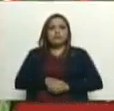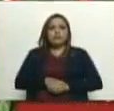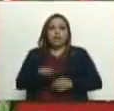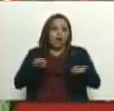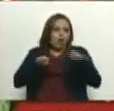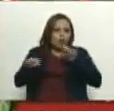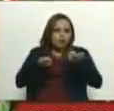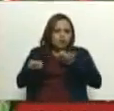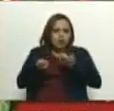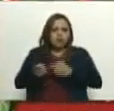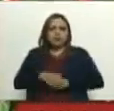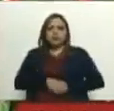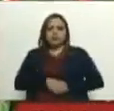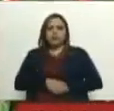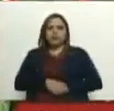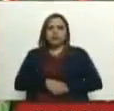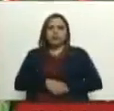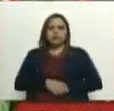controlar,